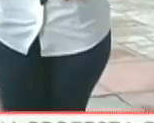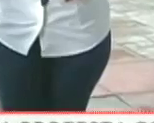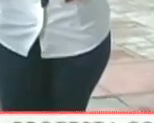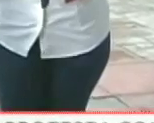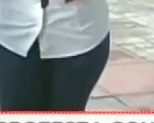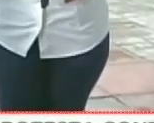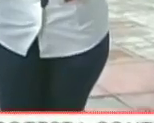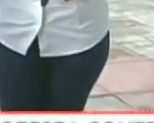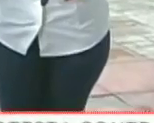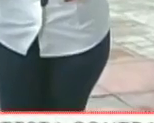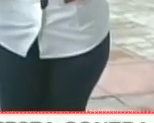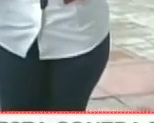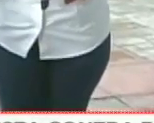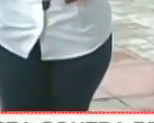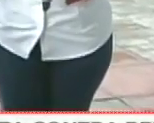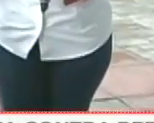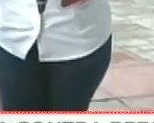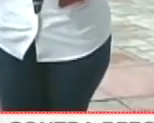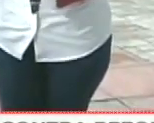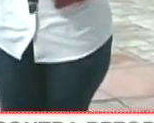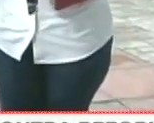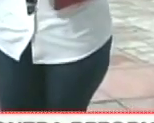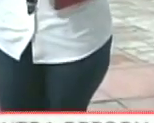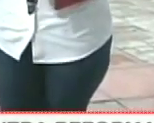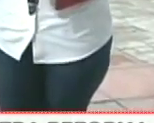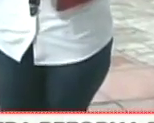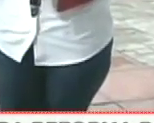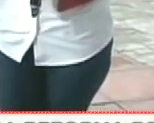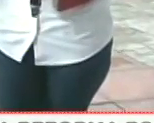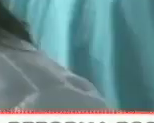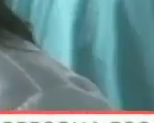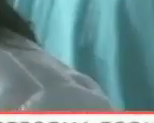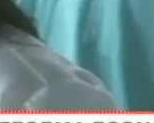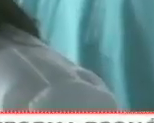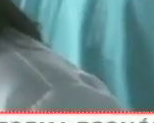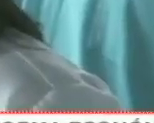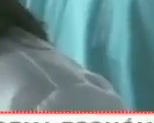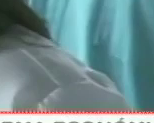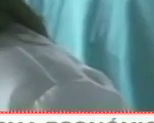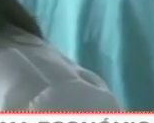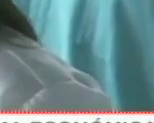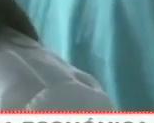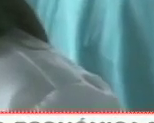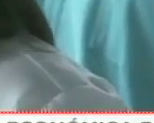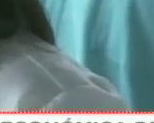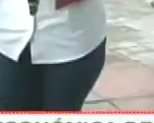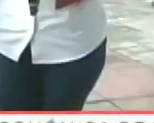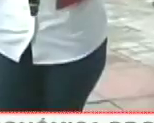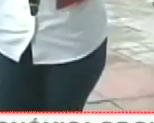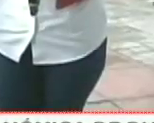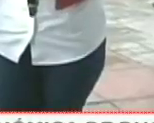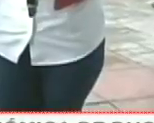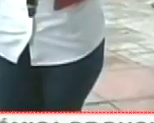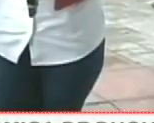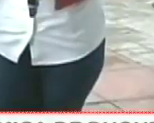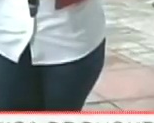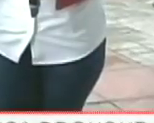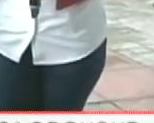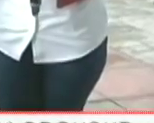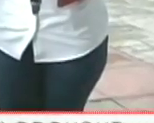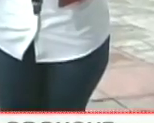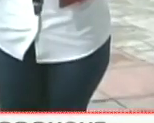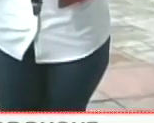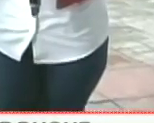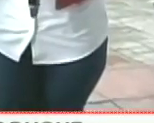las propuestas que se han hecho, ministra, todas, tienen que articularse con los motores de la Agencia Económica